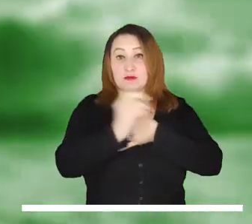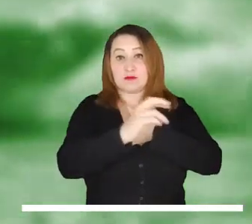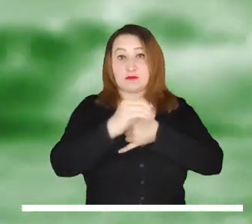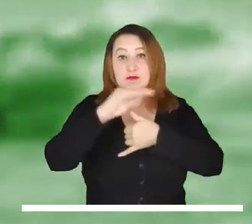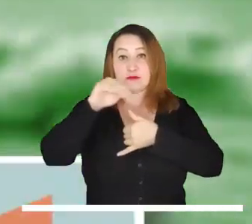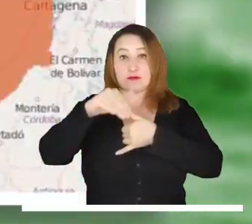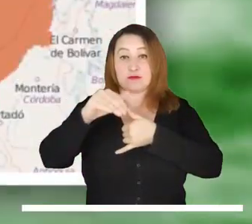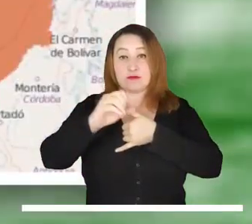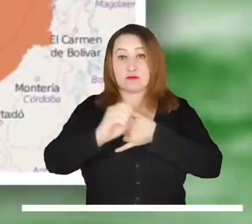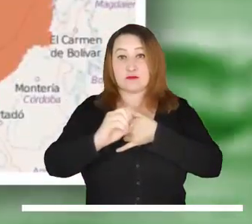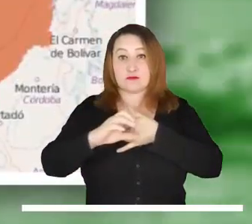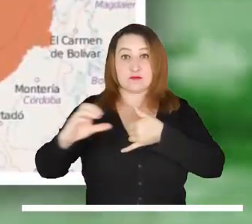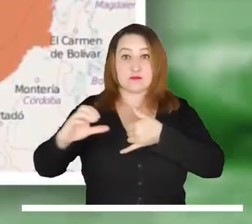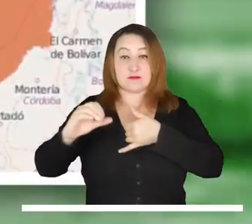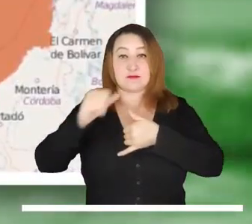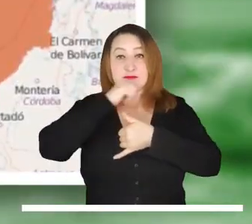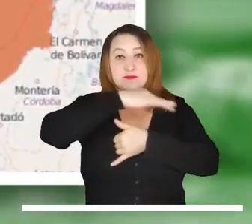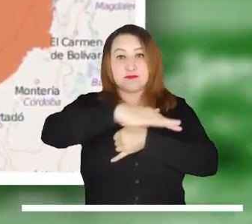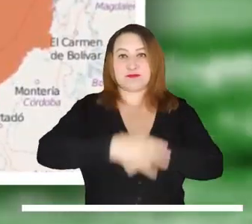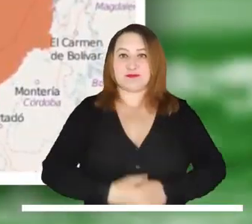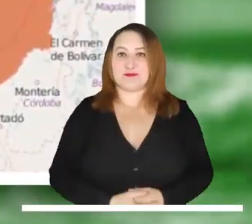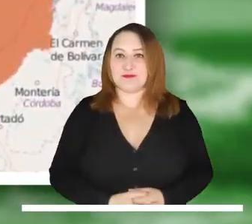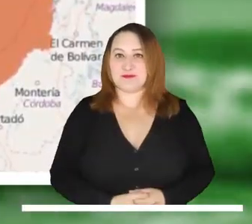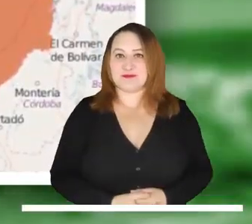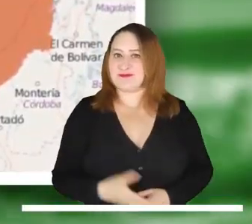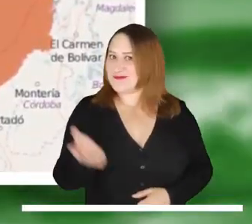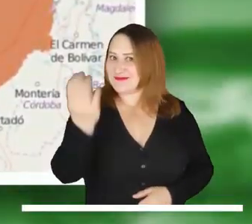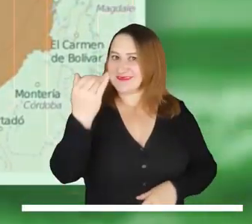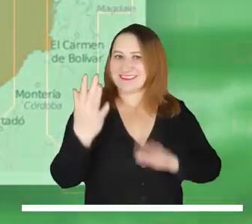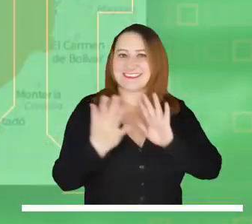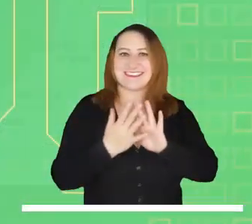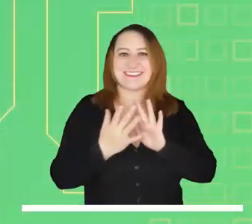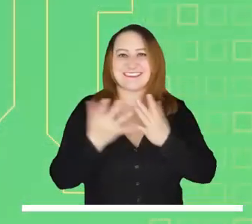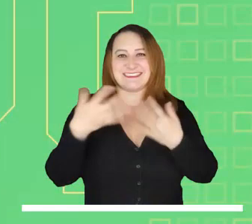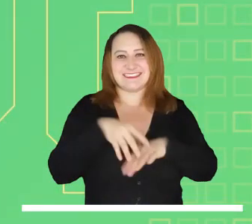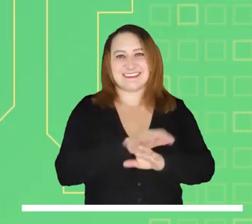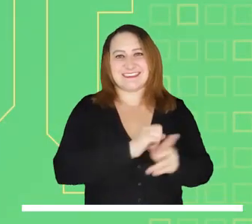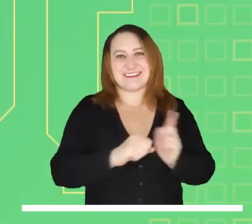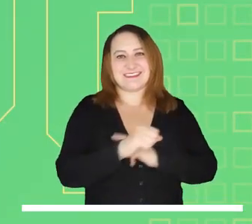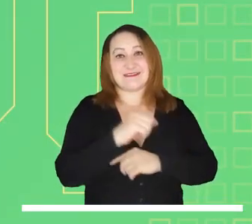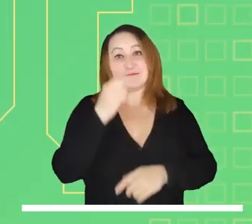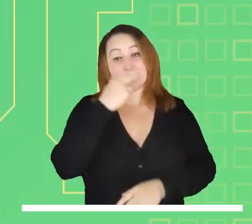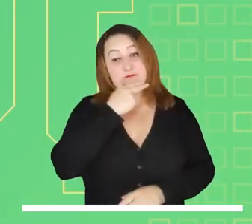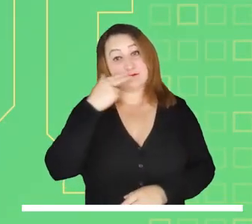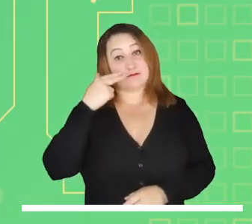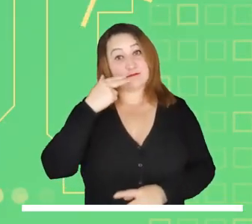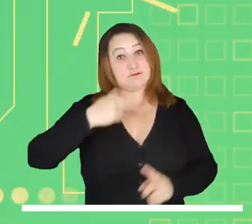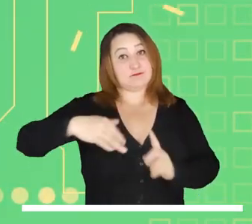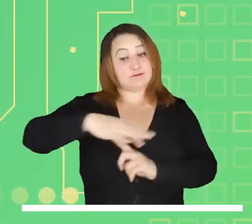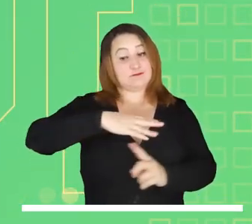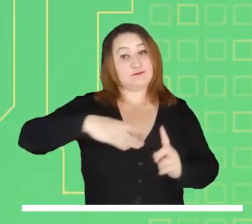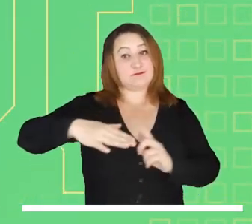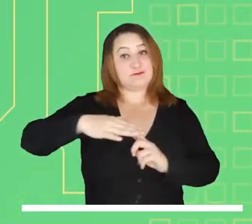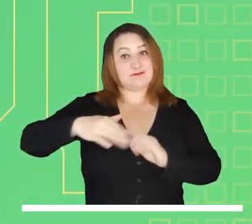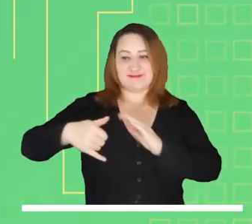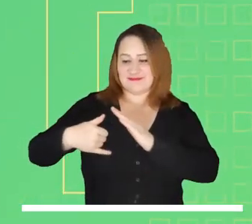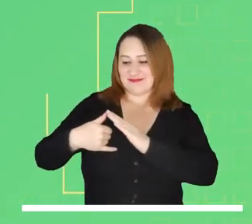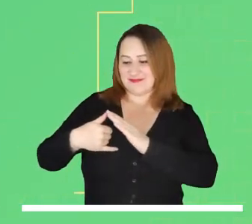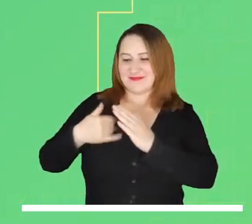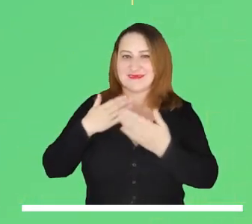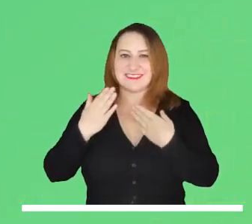Alerta naranja por viento y oleaje en el oriente, centro y occidente del Mar Caribe. Síguenos en nuestras redes